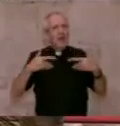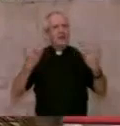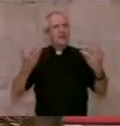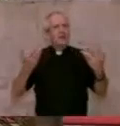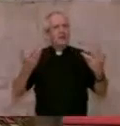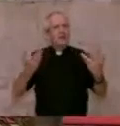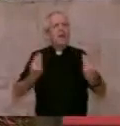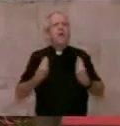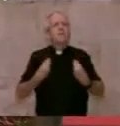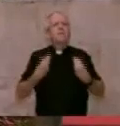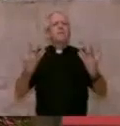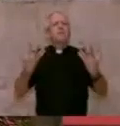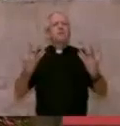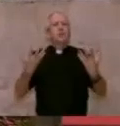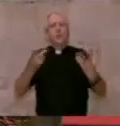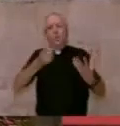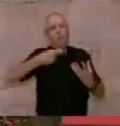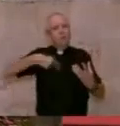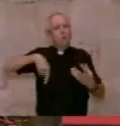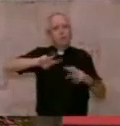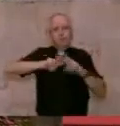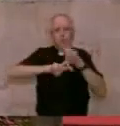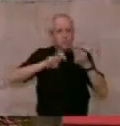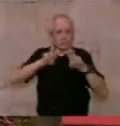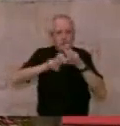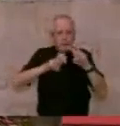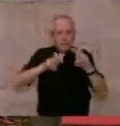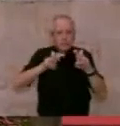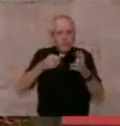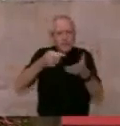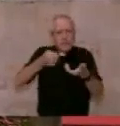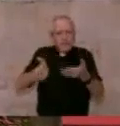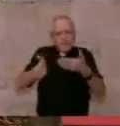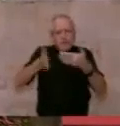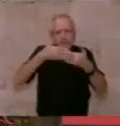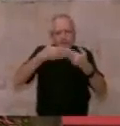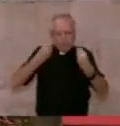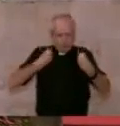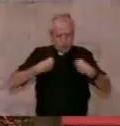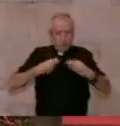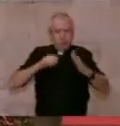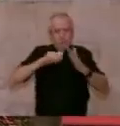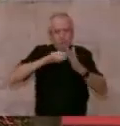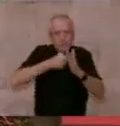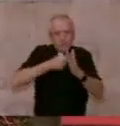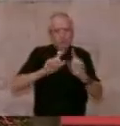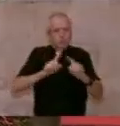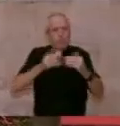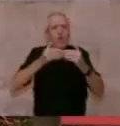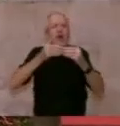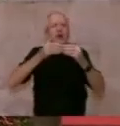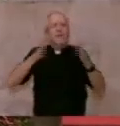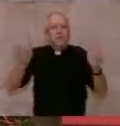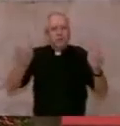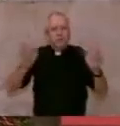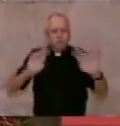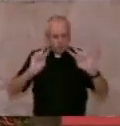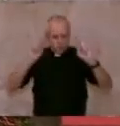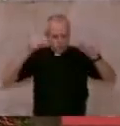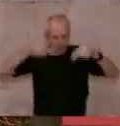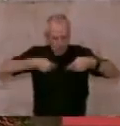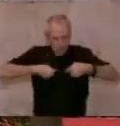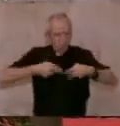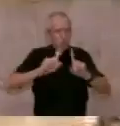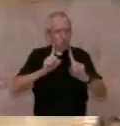Asís, la vivimos cuando no la buscamos encerrados en nosotros mismos, el Papa Francisco diría